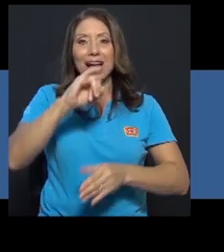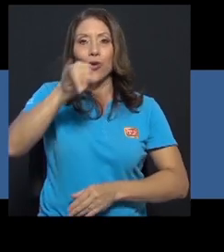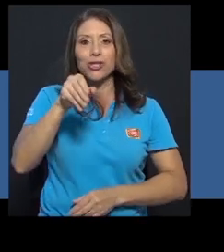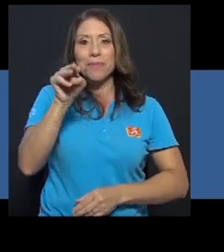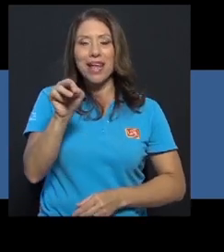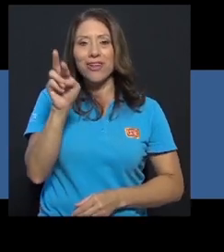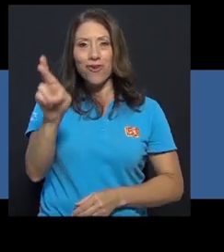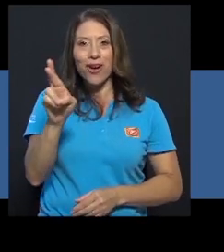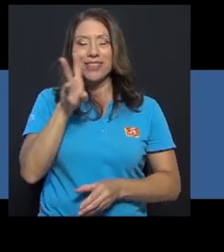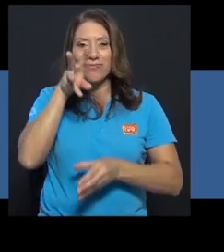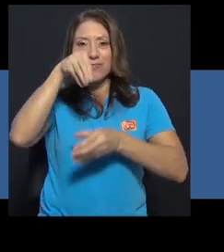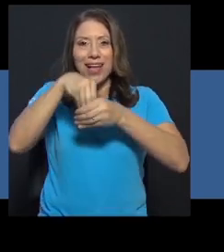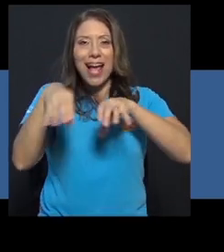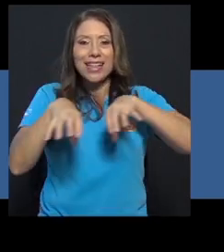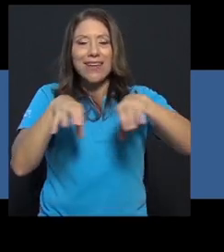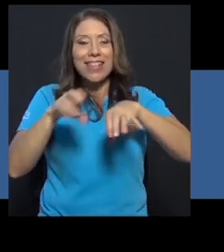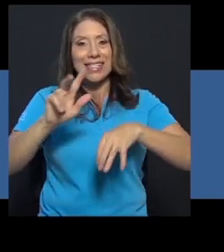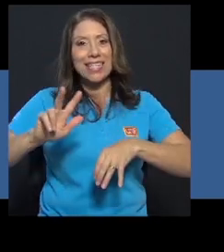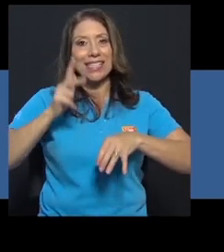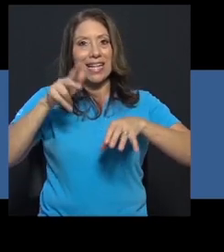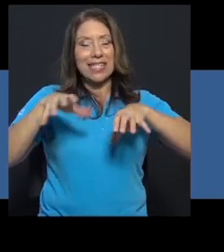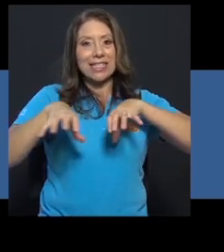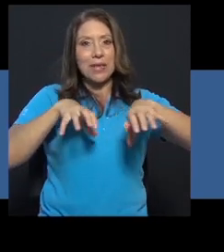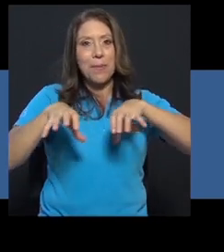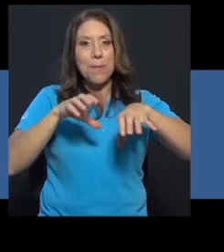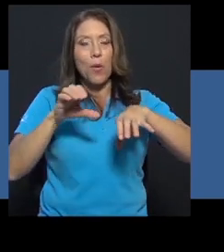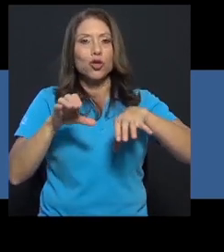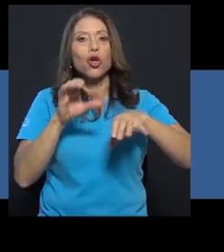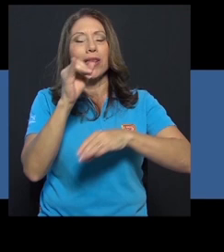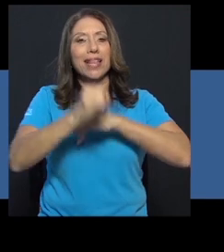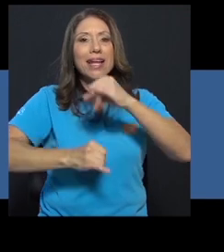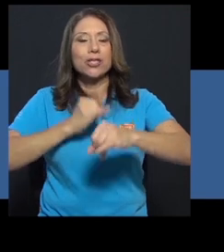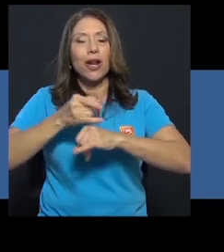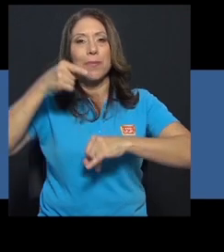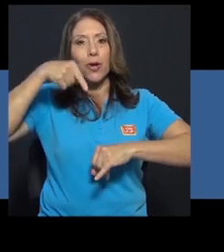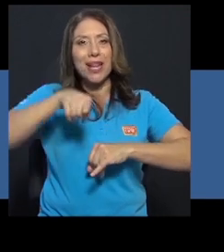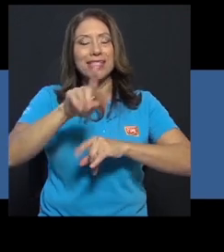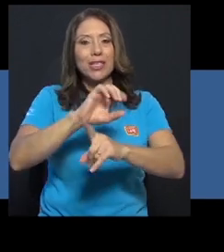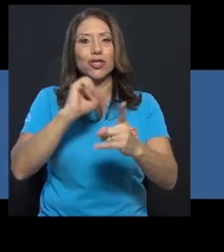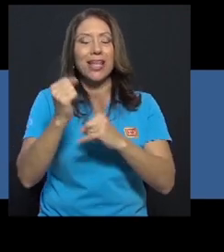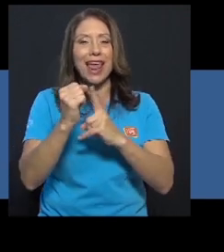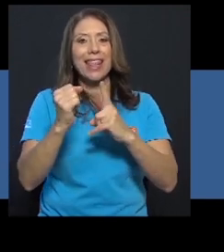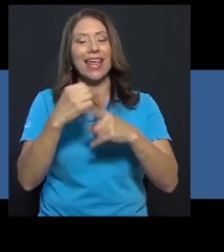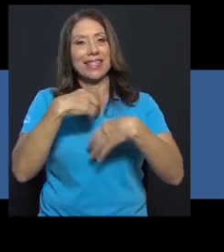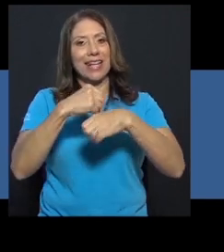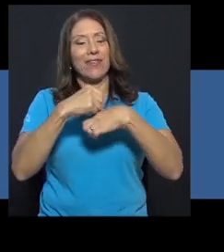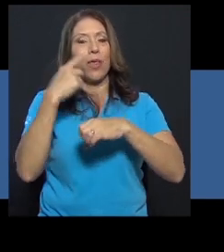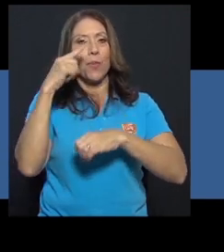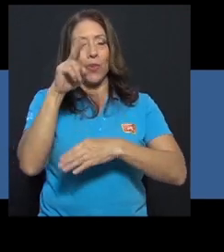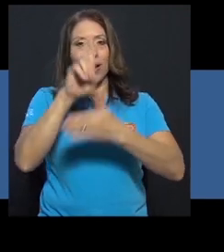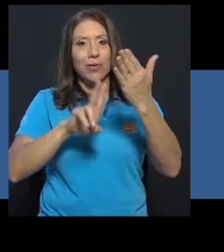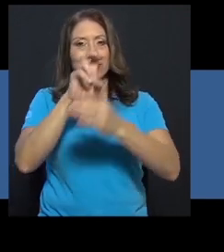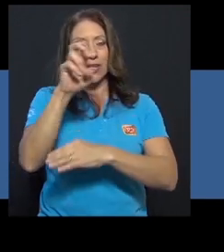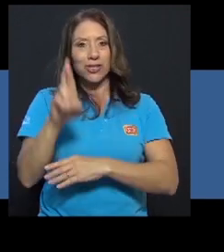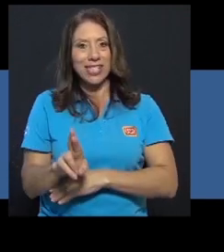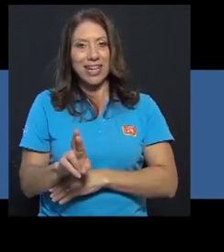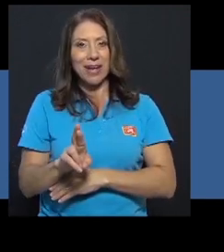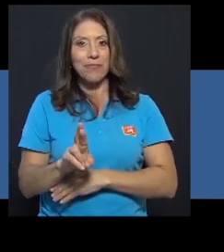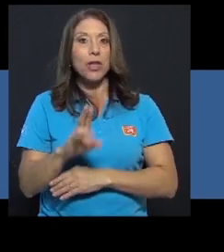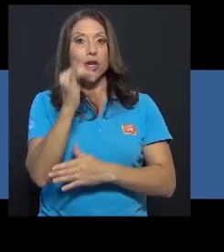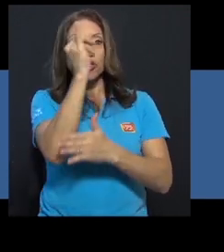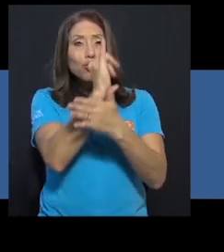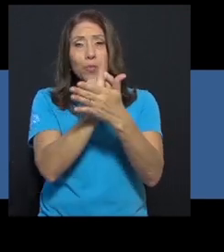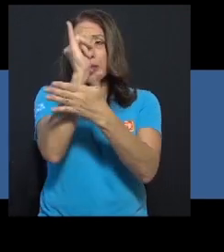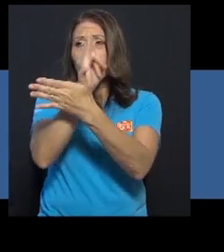Miguel Rojas, formó parte de las actividades del tercer Simposio Internacional en Violencia y Sociedad, celebrado por la Universidad de Costa